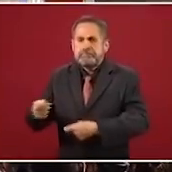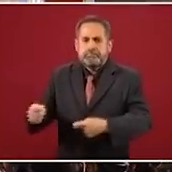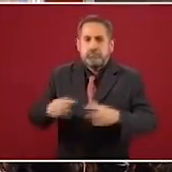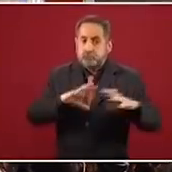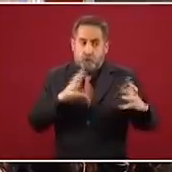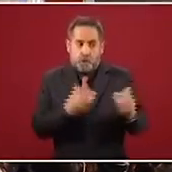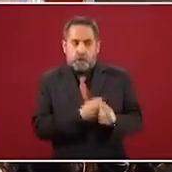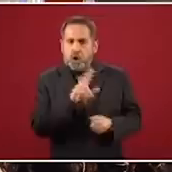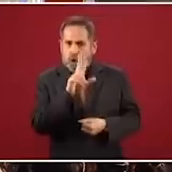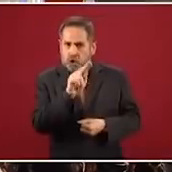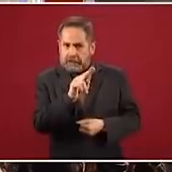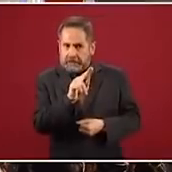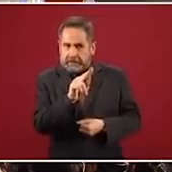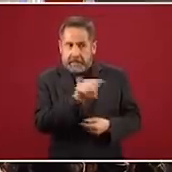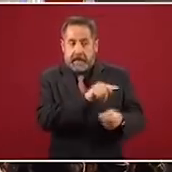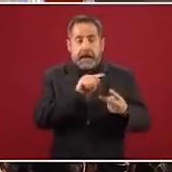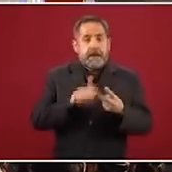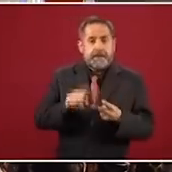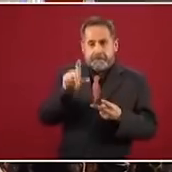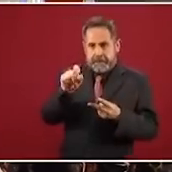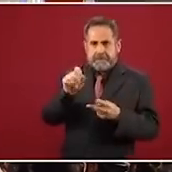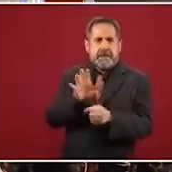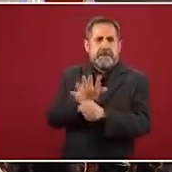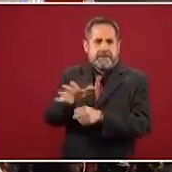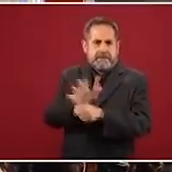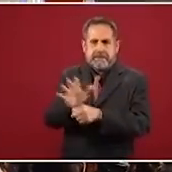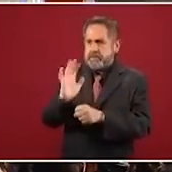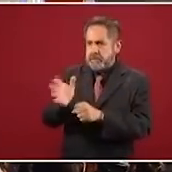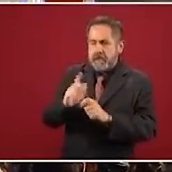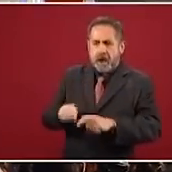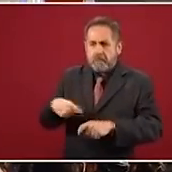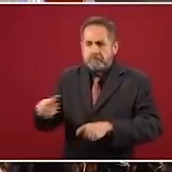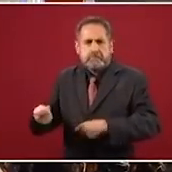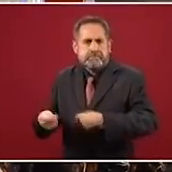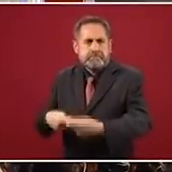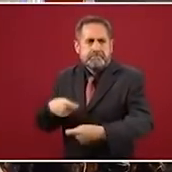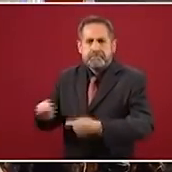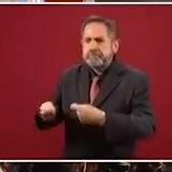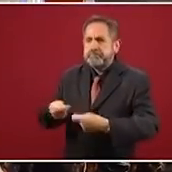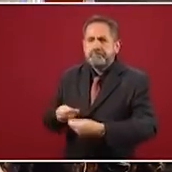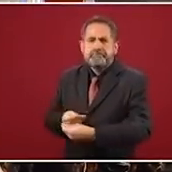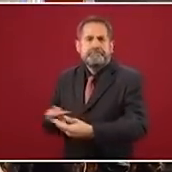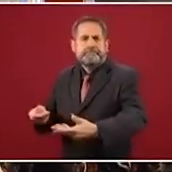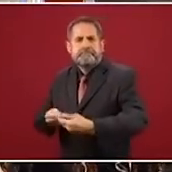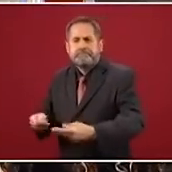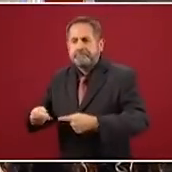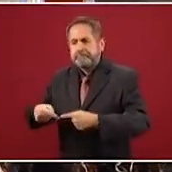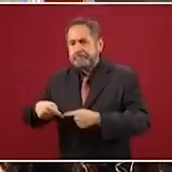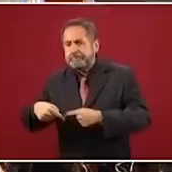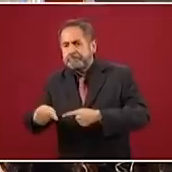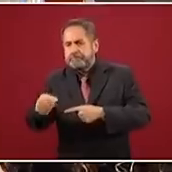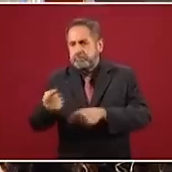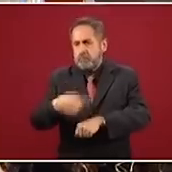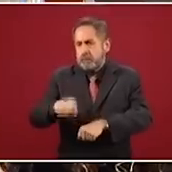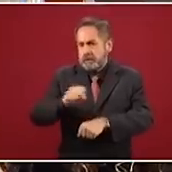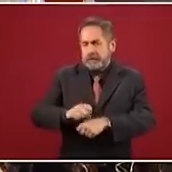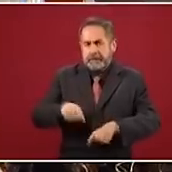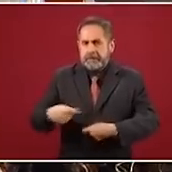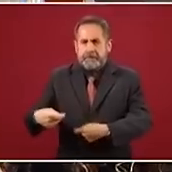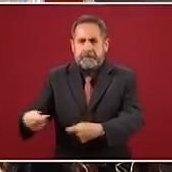20 ambulancias ya llegaron, ya se entregaron y se irán entregando en las próximas semanas, las que